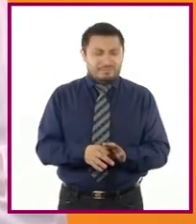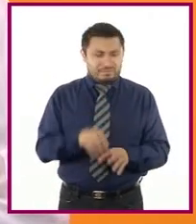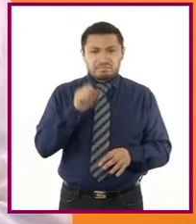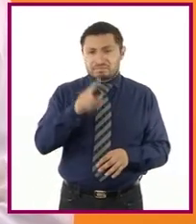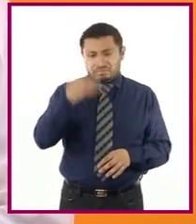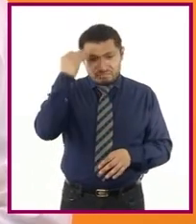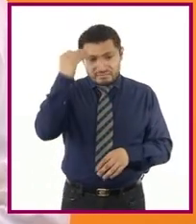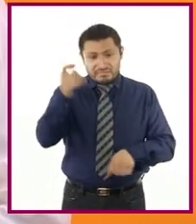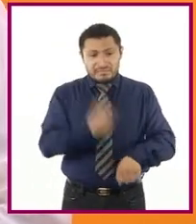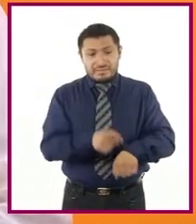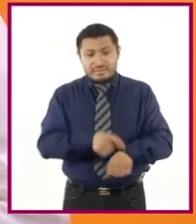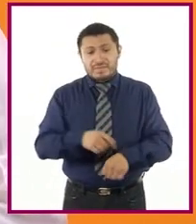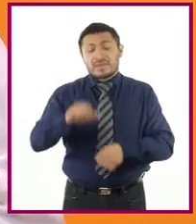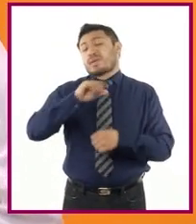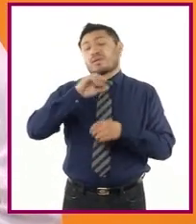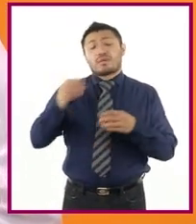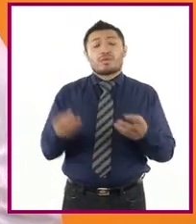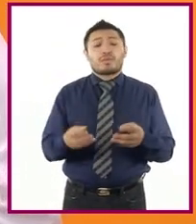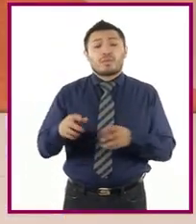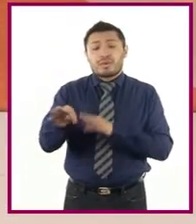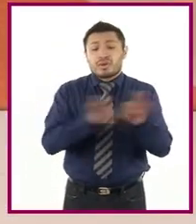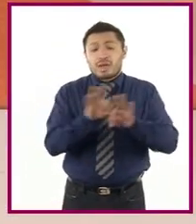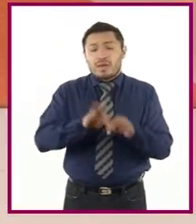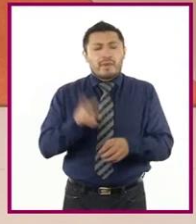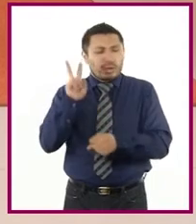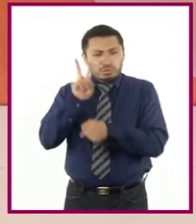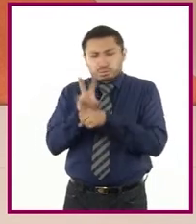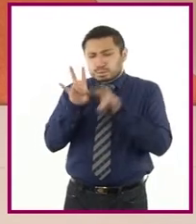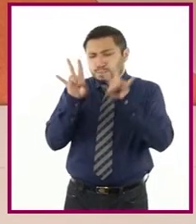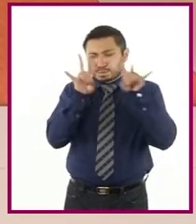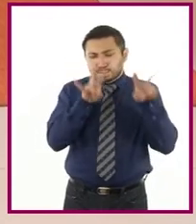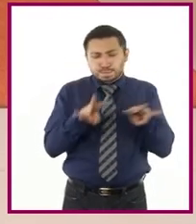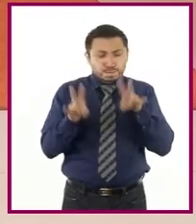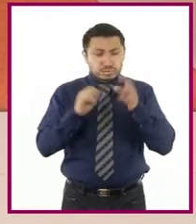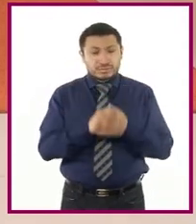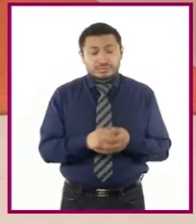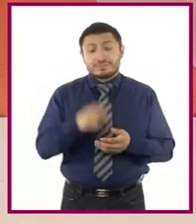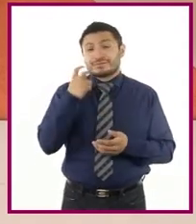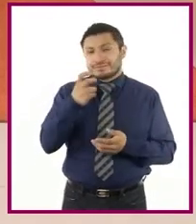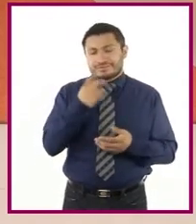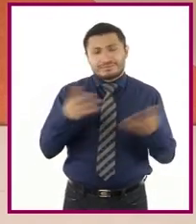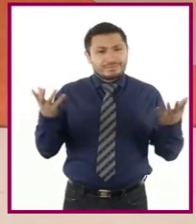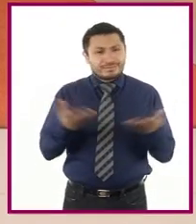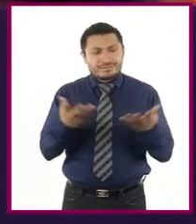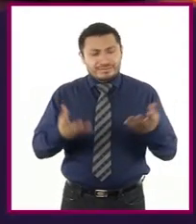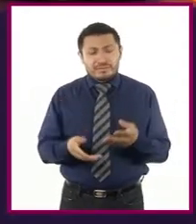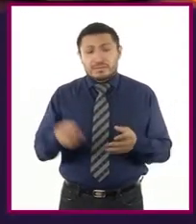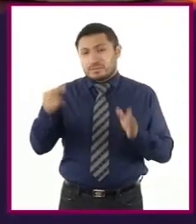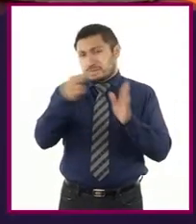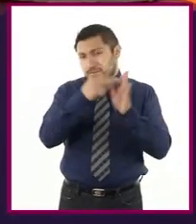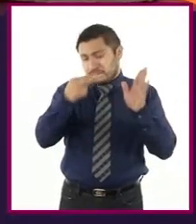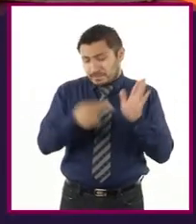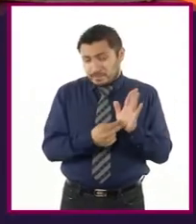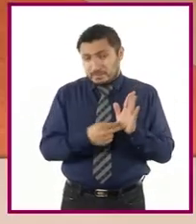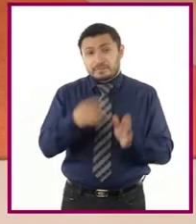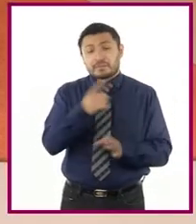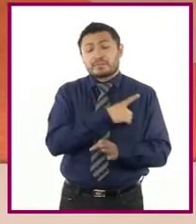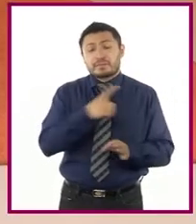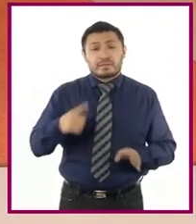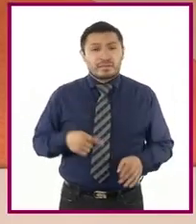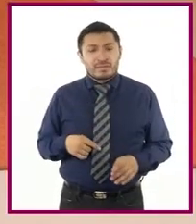con operación e inspección. Estos símbolos se realizan bajo ciertas normas. Deben de